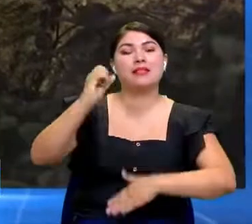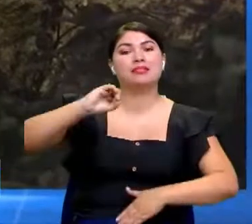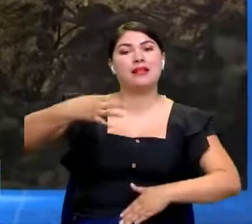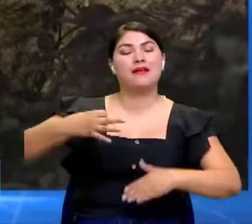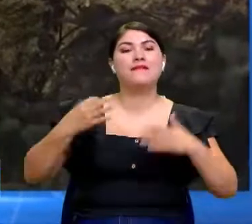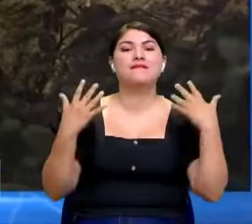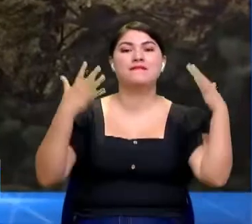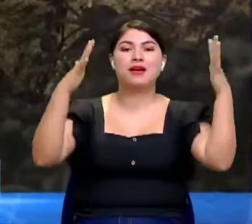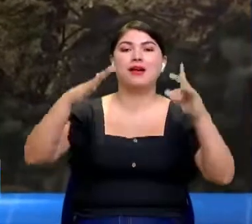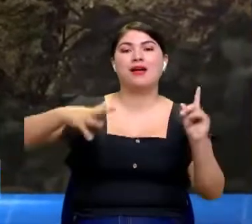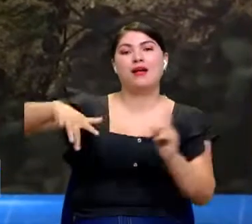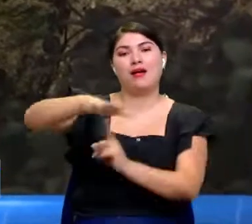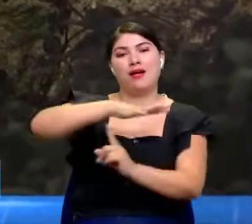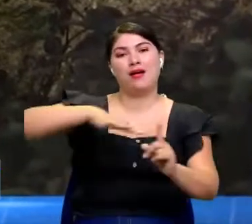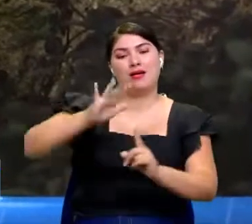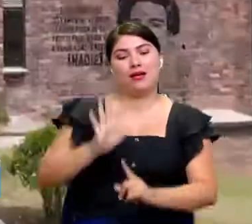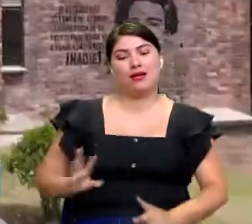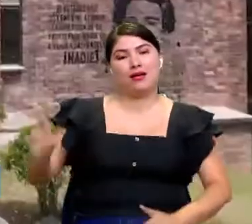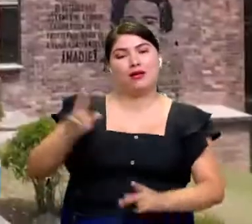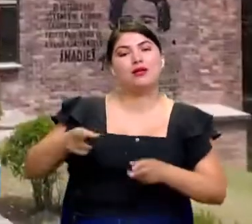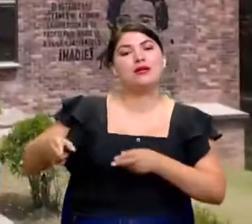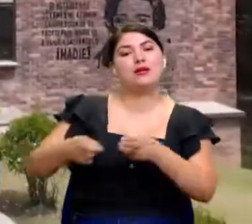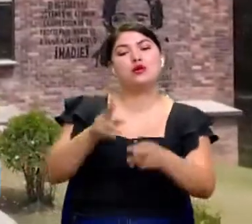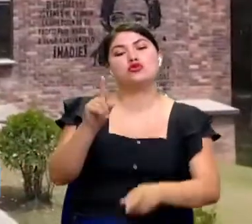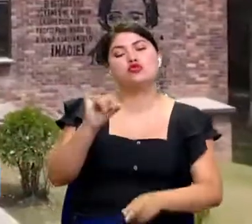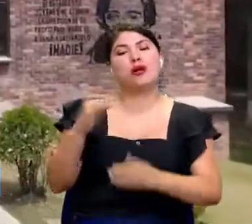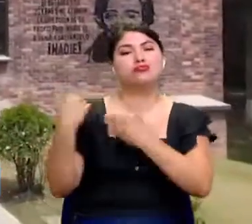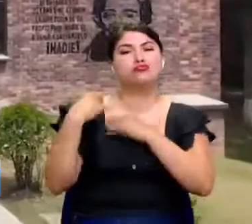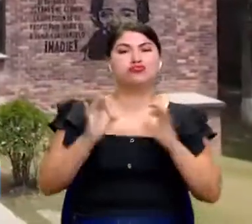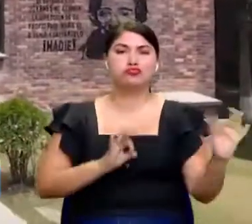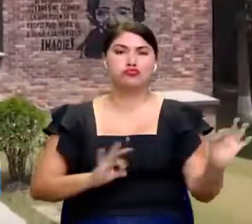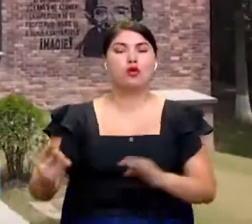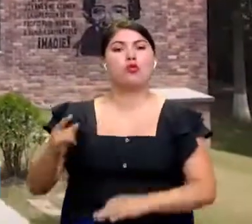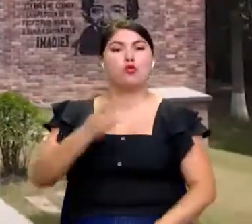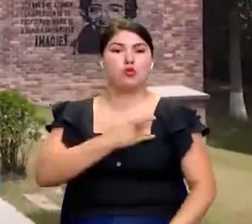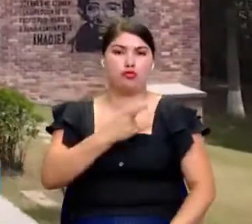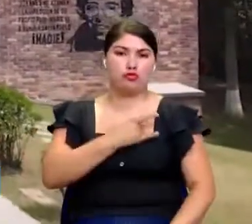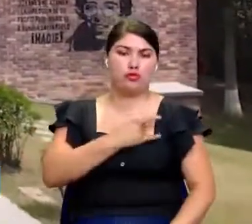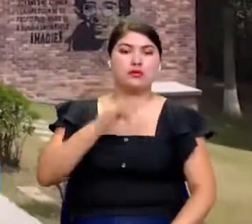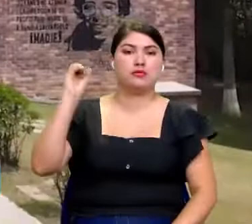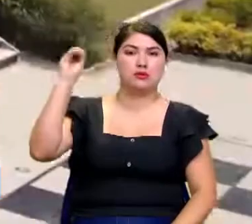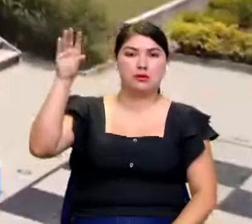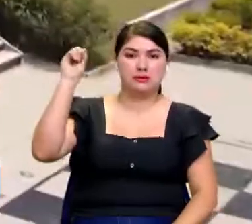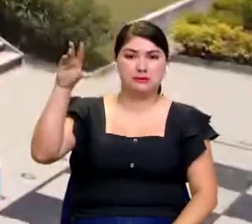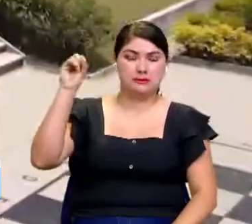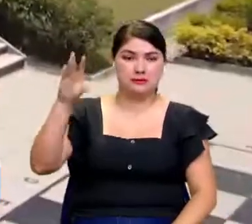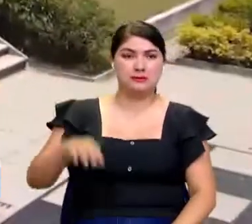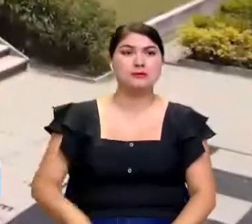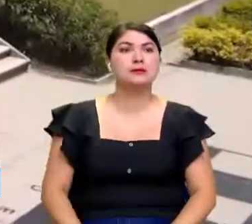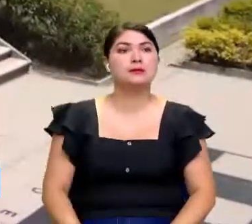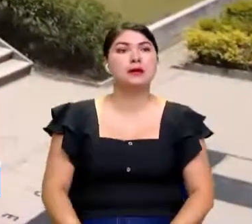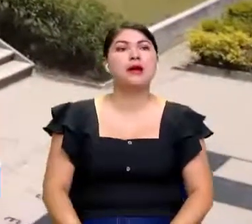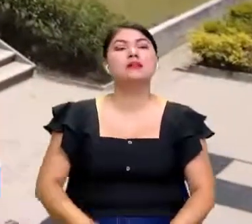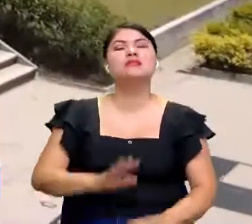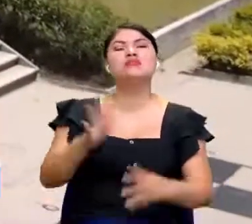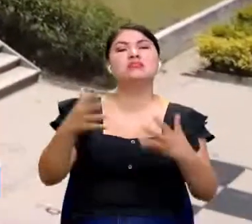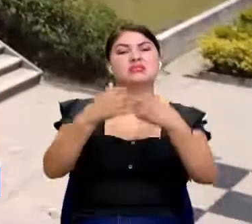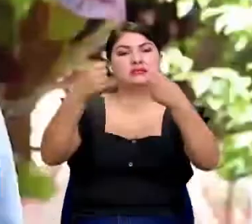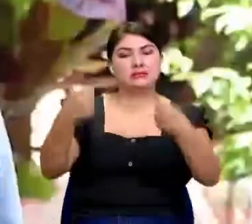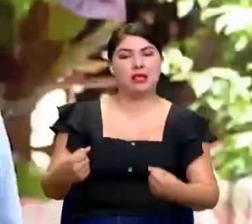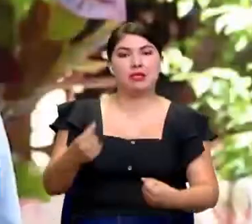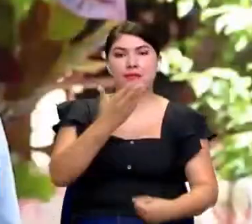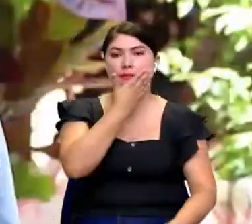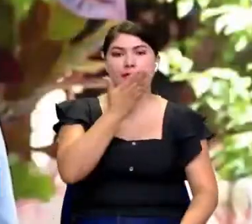festival ambiental de la región del río suárez organizado por la universidad industrial de santander uis sede de barbosa